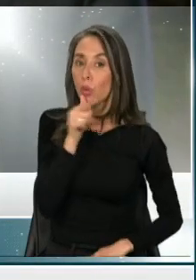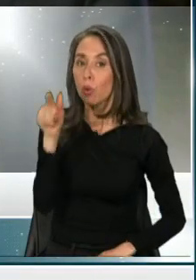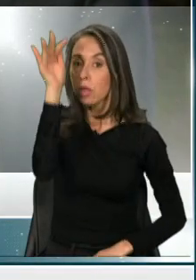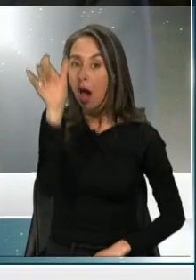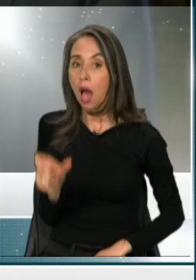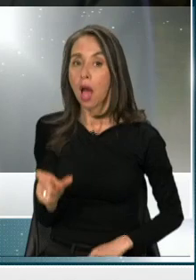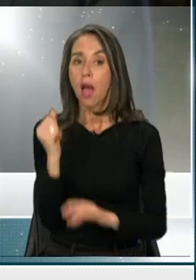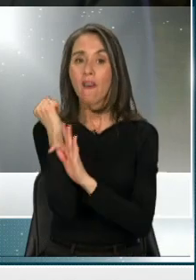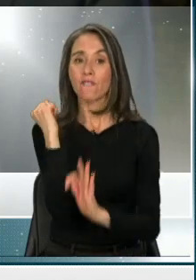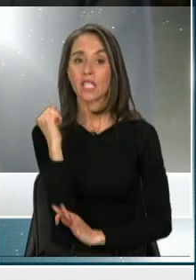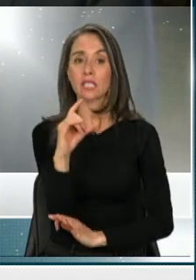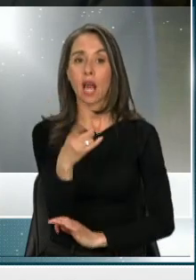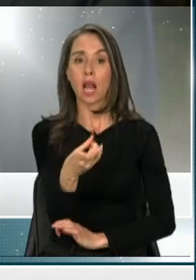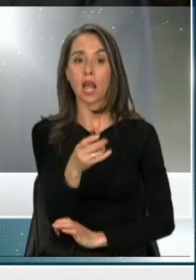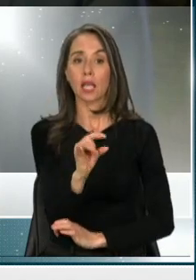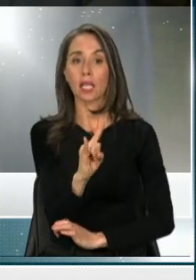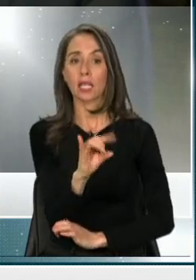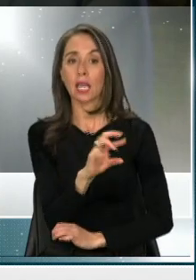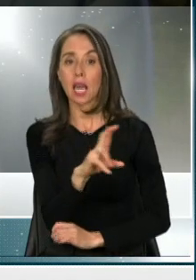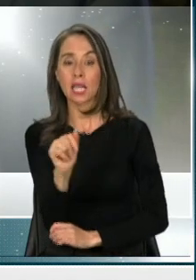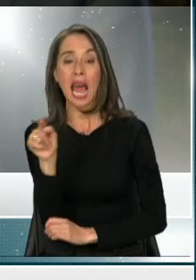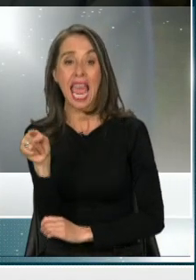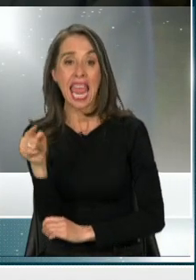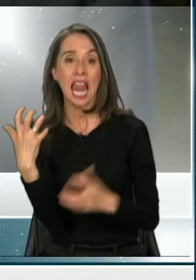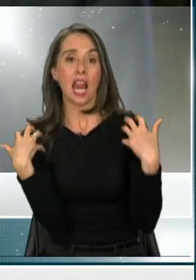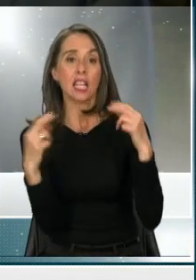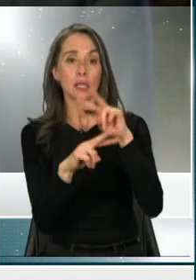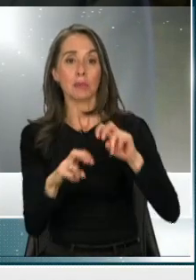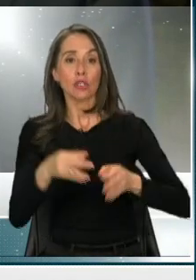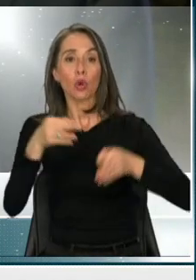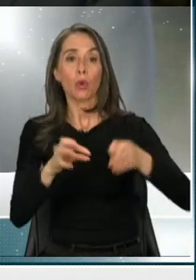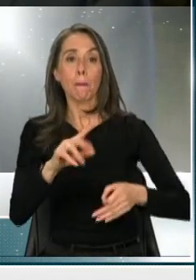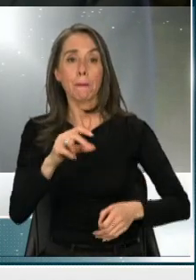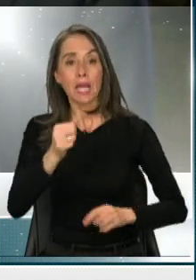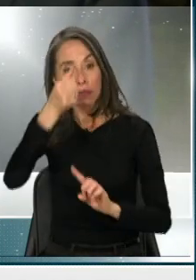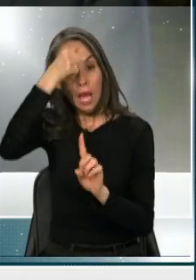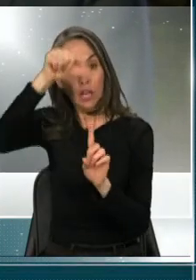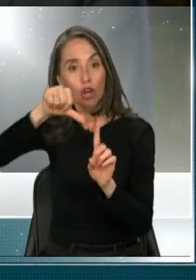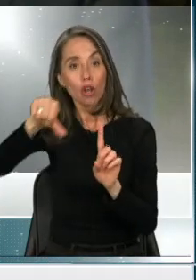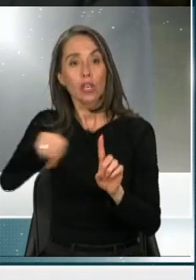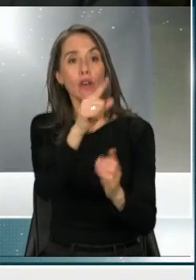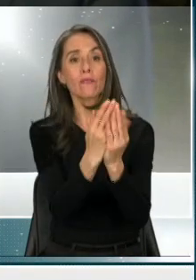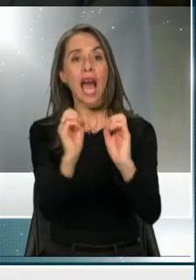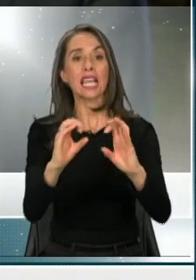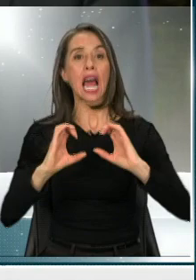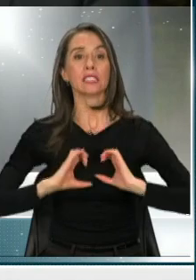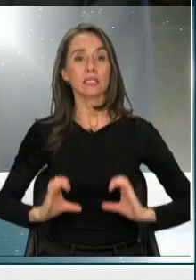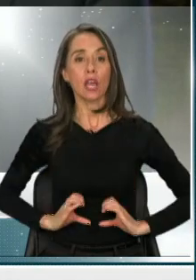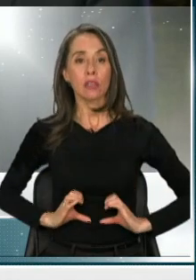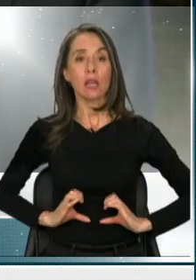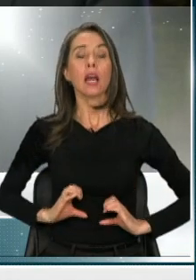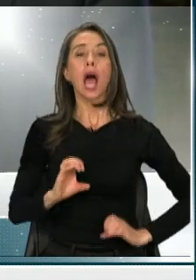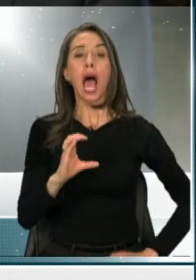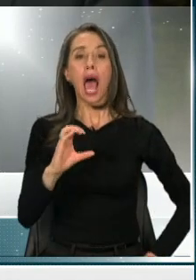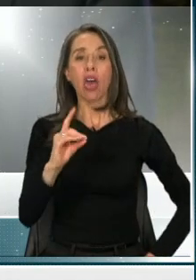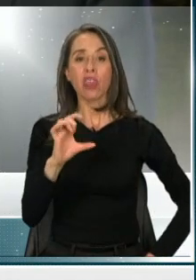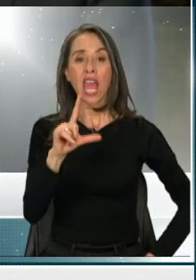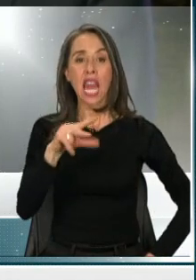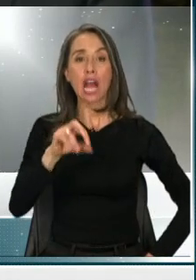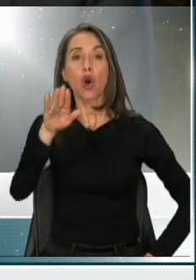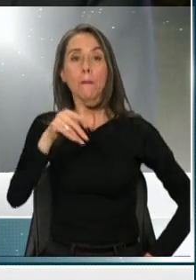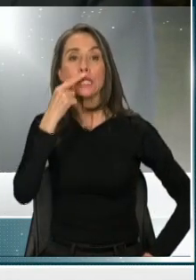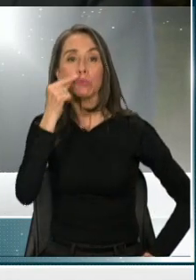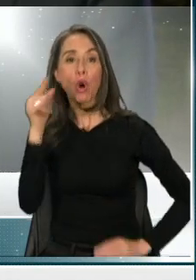fiscal yerra por ser quien investigó el caso venta y condenó a las clases de ética a carlos alberto délano la misma figura que aparece